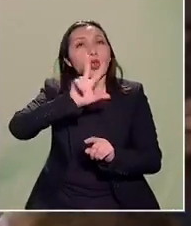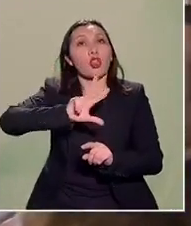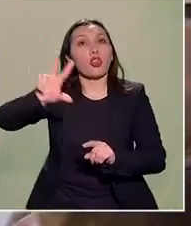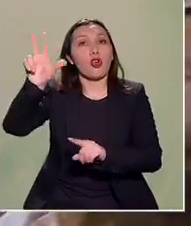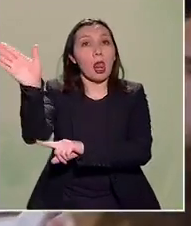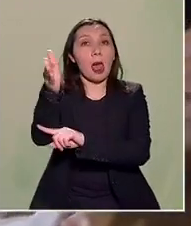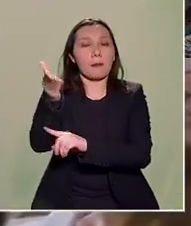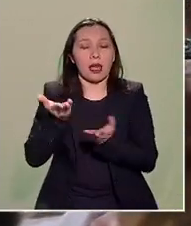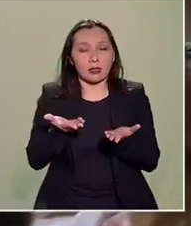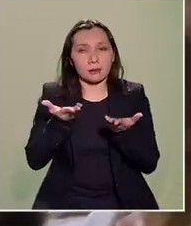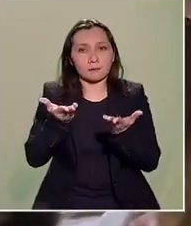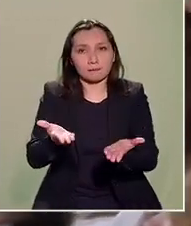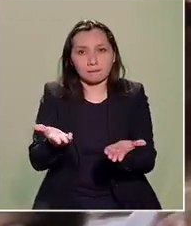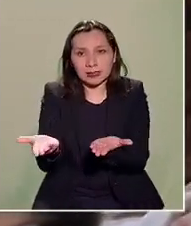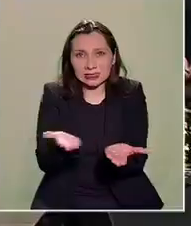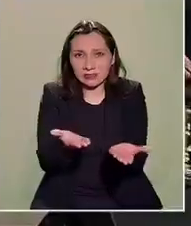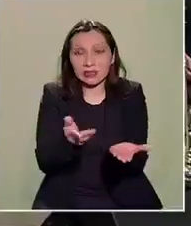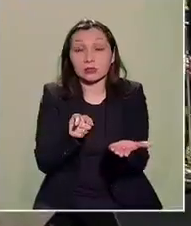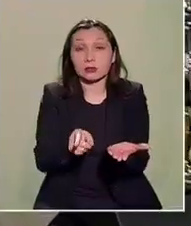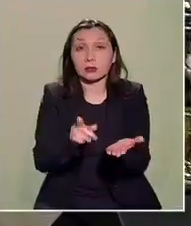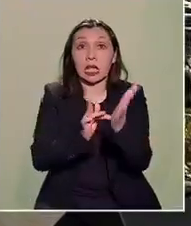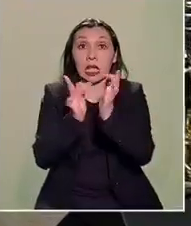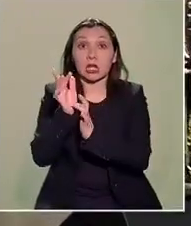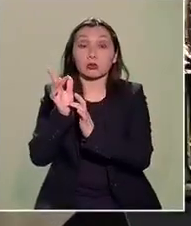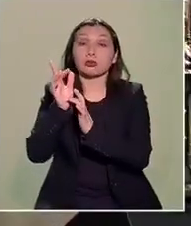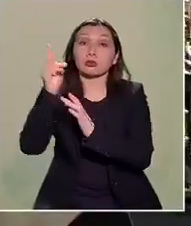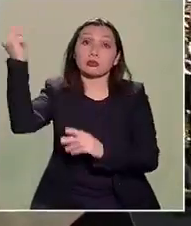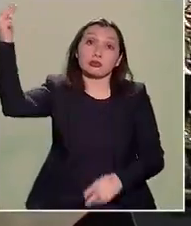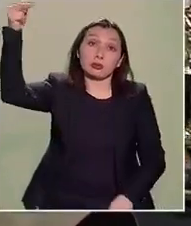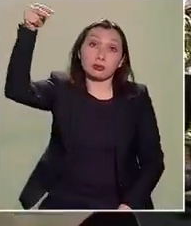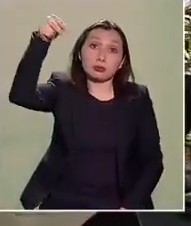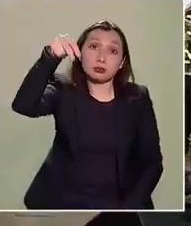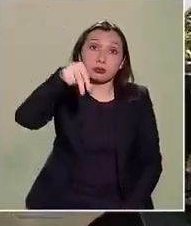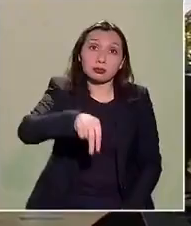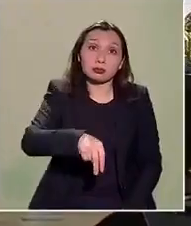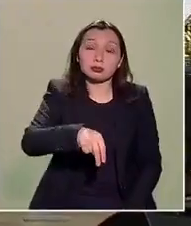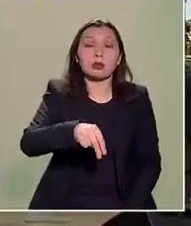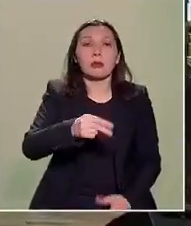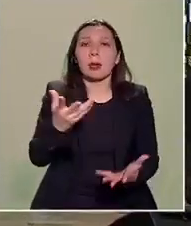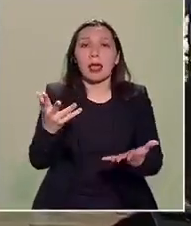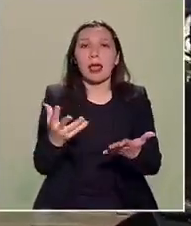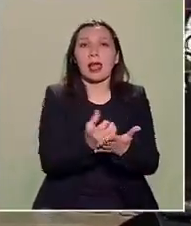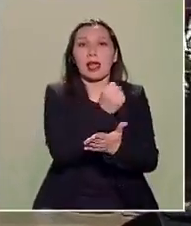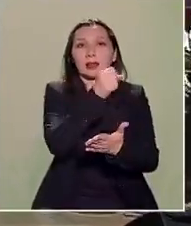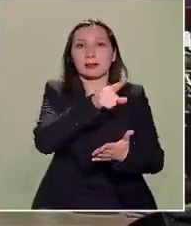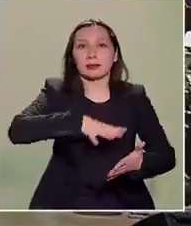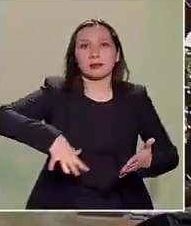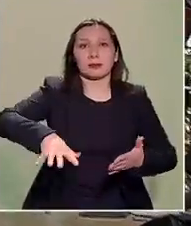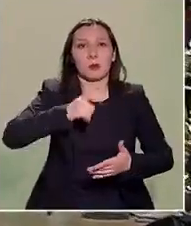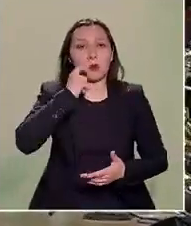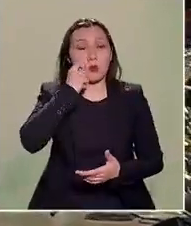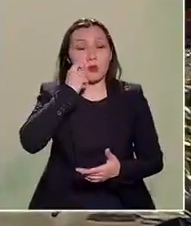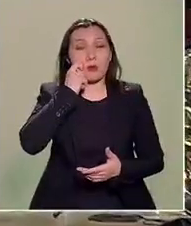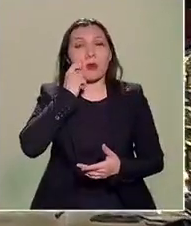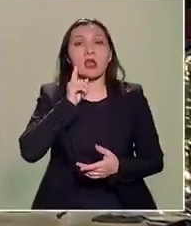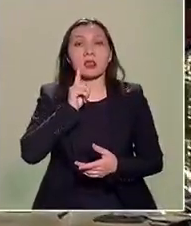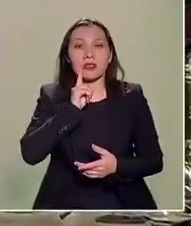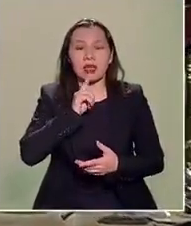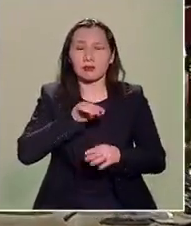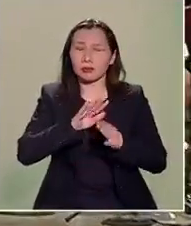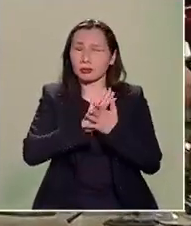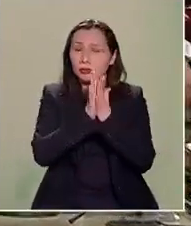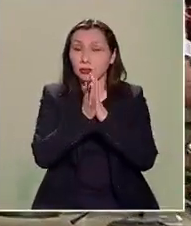patria jesucristo descendió del cielo para alcanzar al ser humano quien estaba en